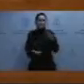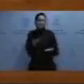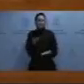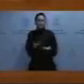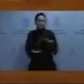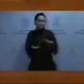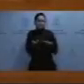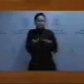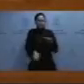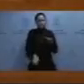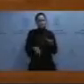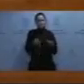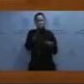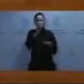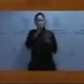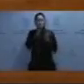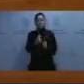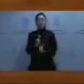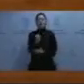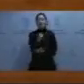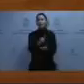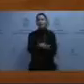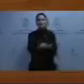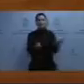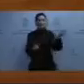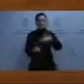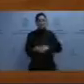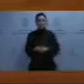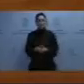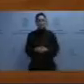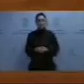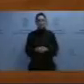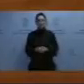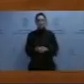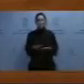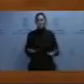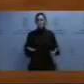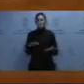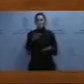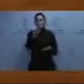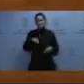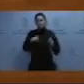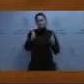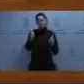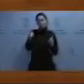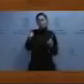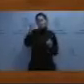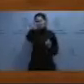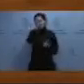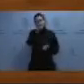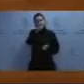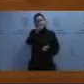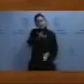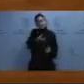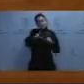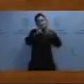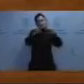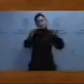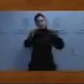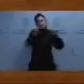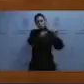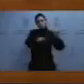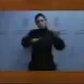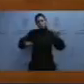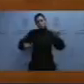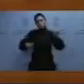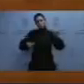puede ampararse en cuestiones técnicas. Y si me permite una opinión personal, entiendo que los asturianos los eligieron no